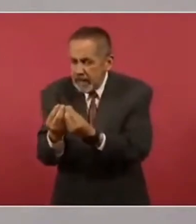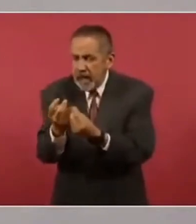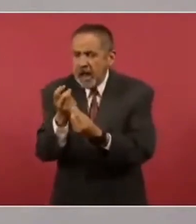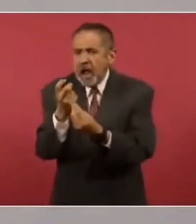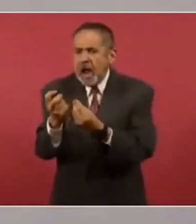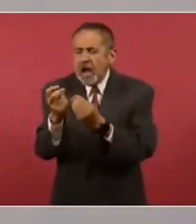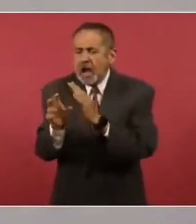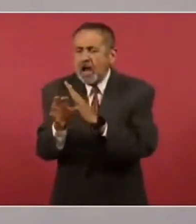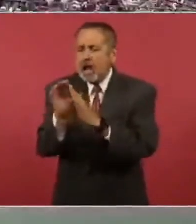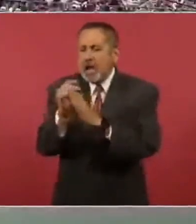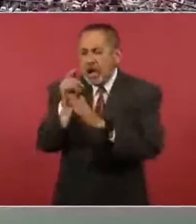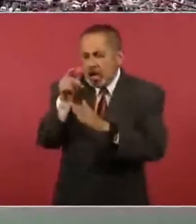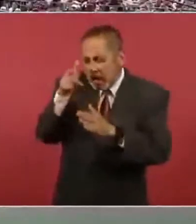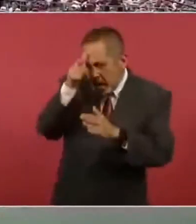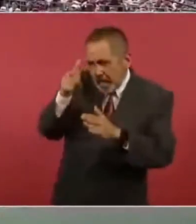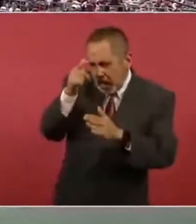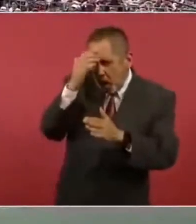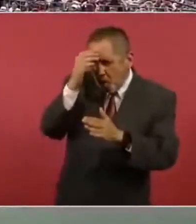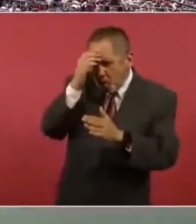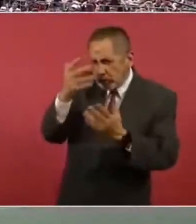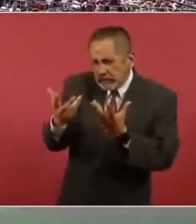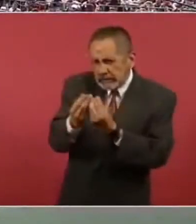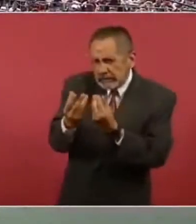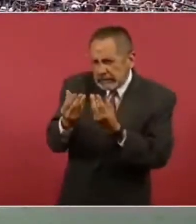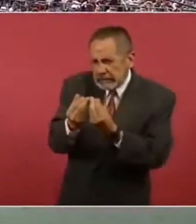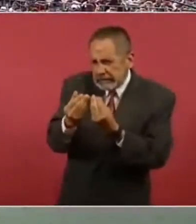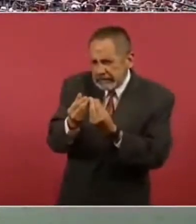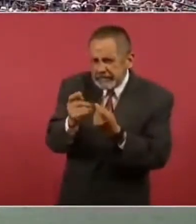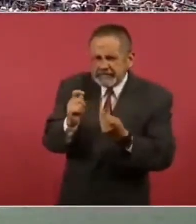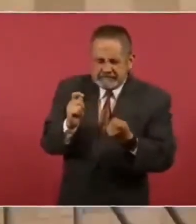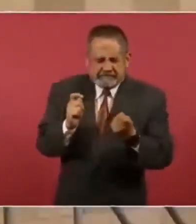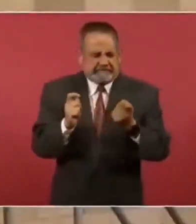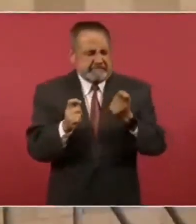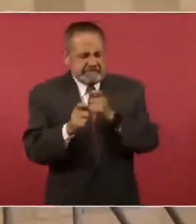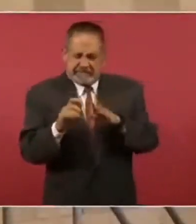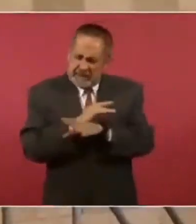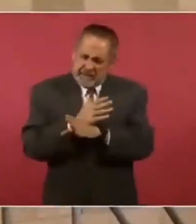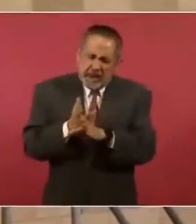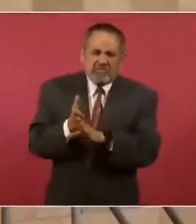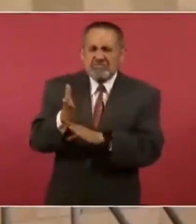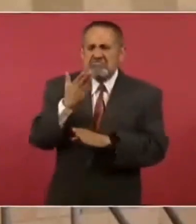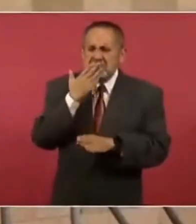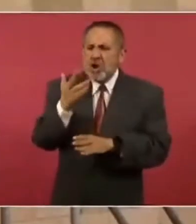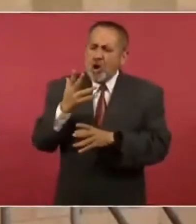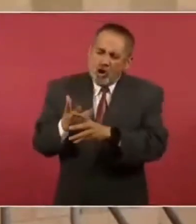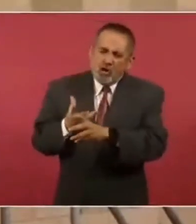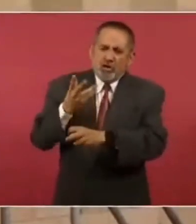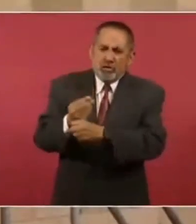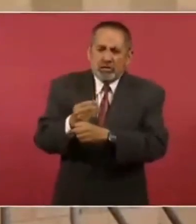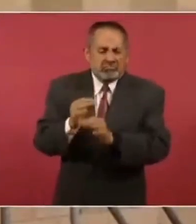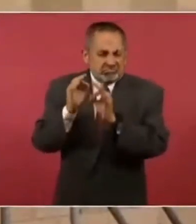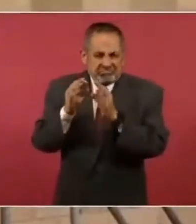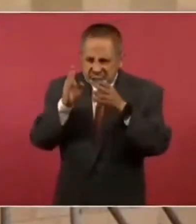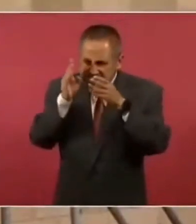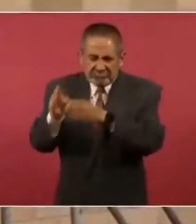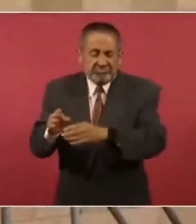el camino para remediarlas. Aunque también